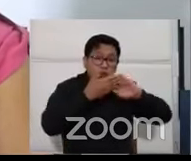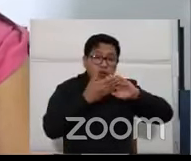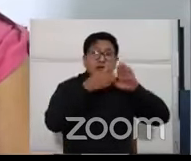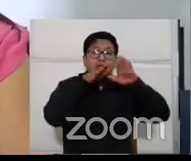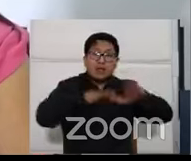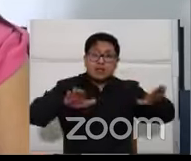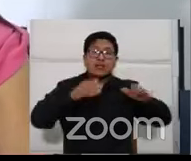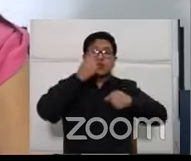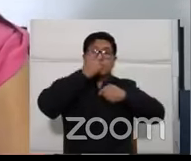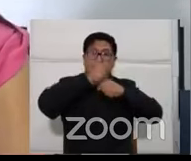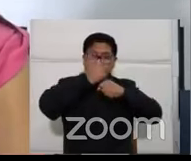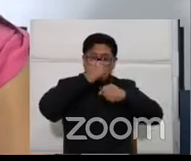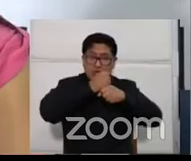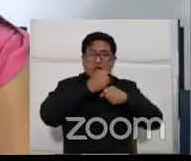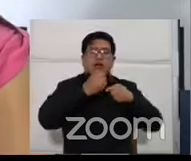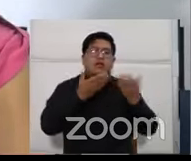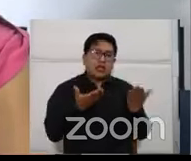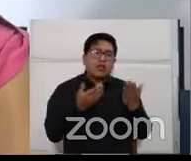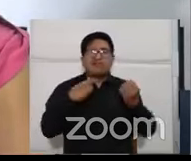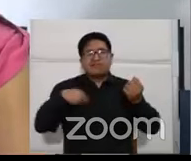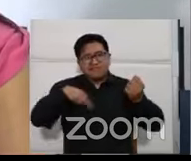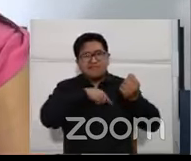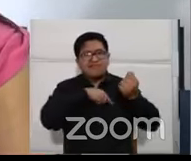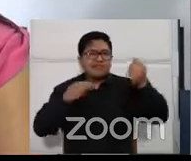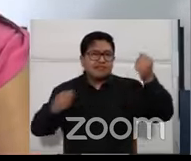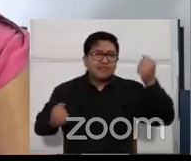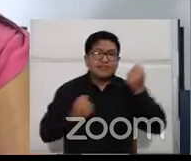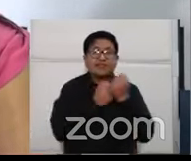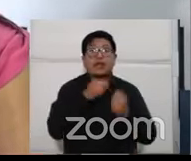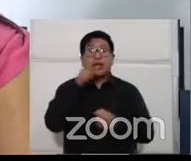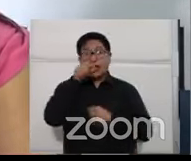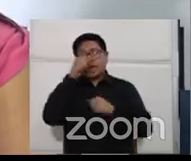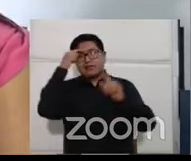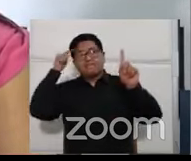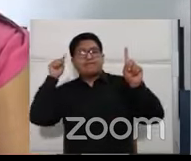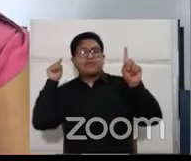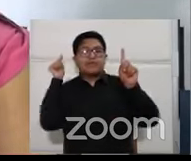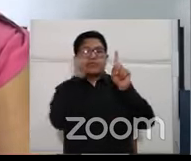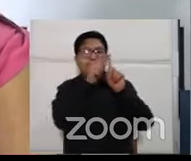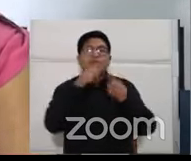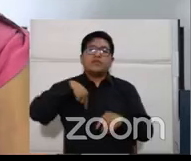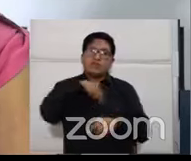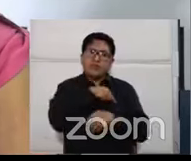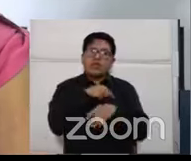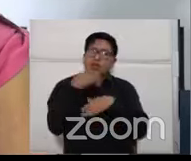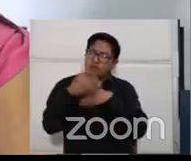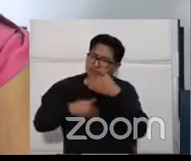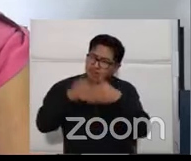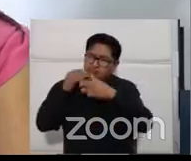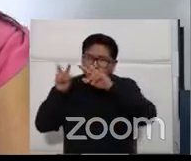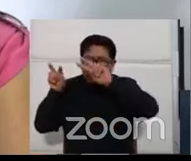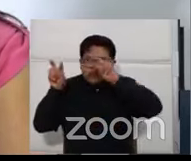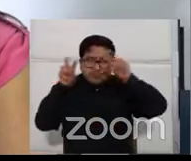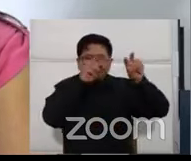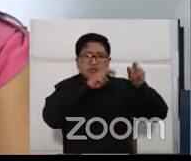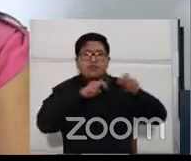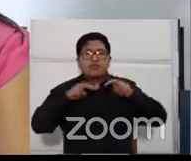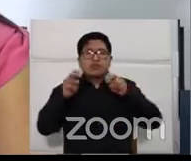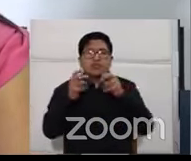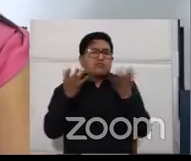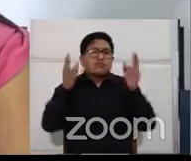niños adolescentes trabajadores en bolivia y en esa línea vamos realizando una investigación sobre el